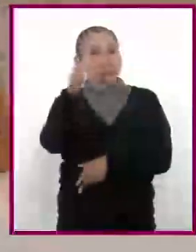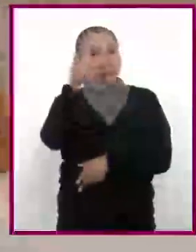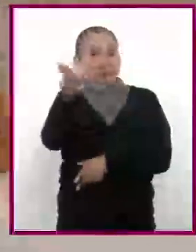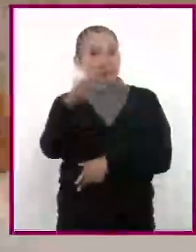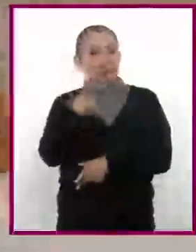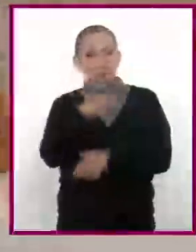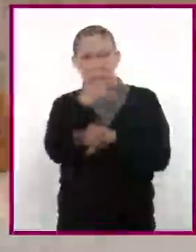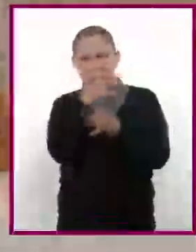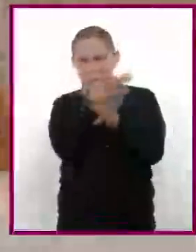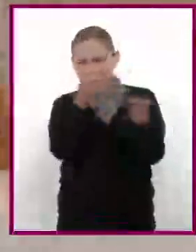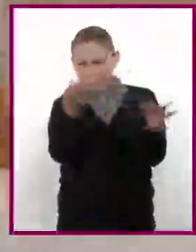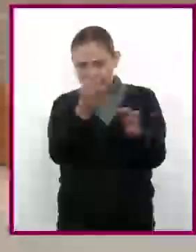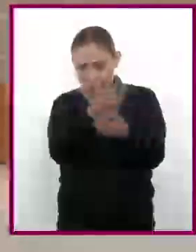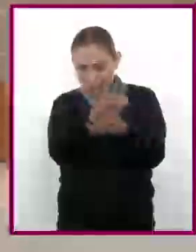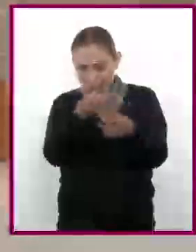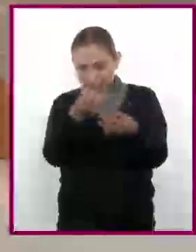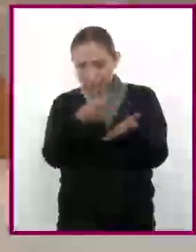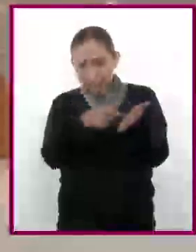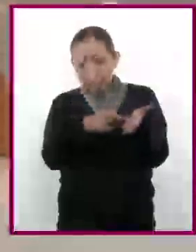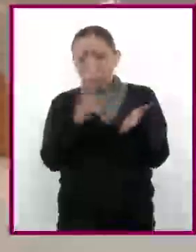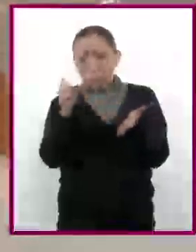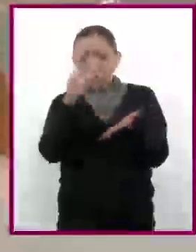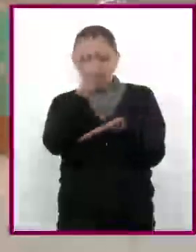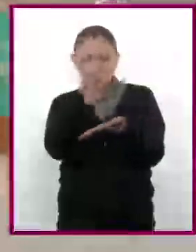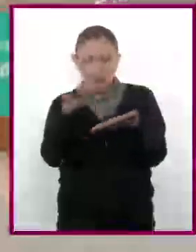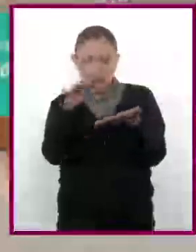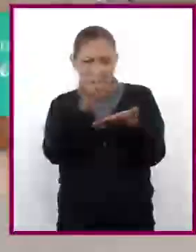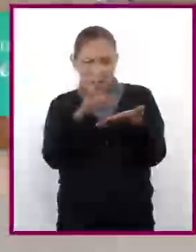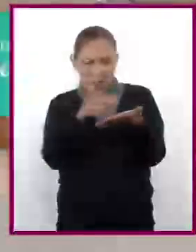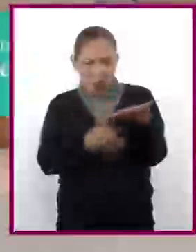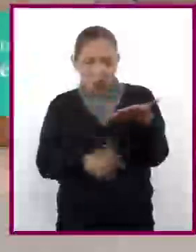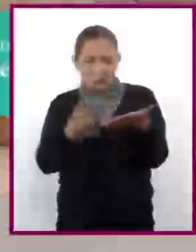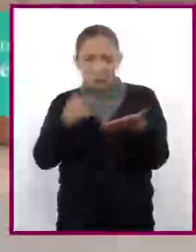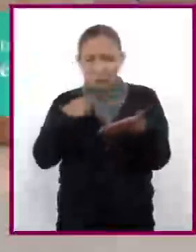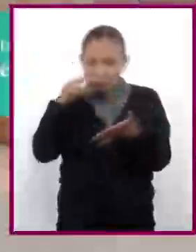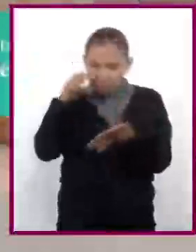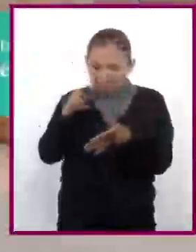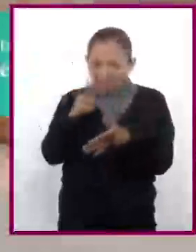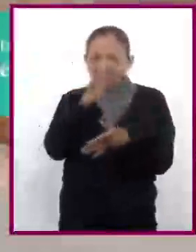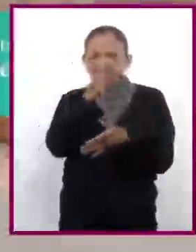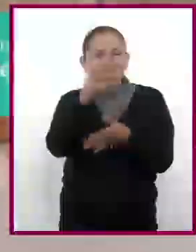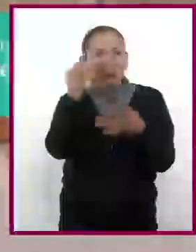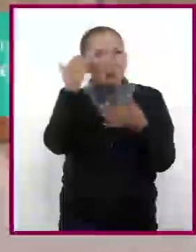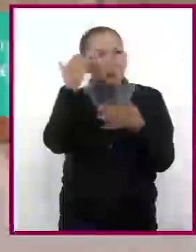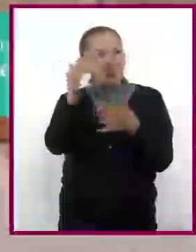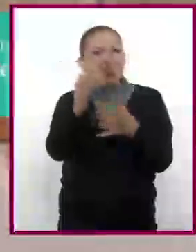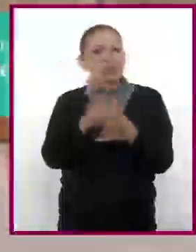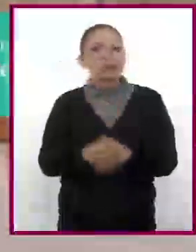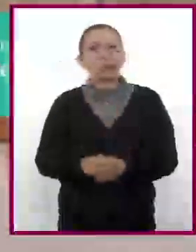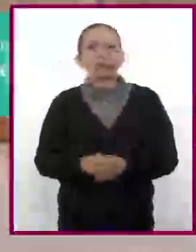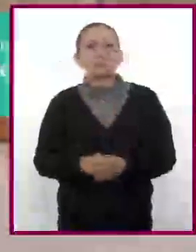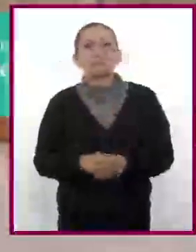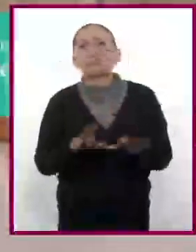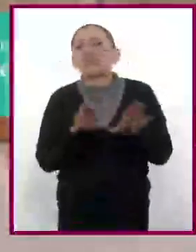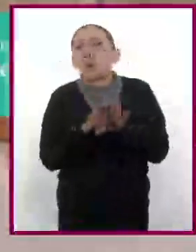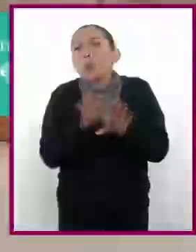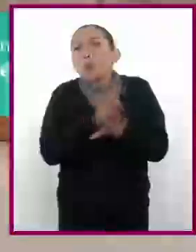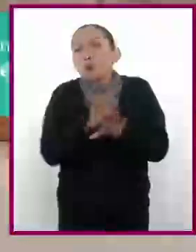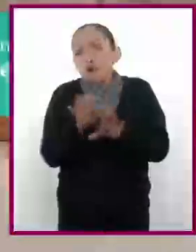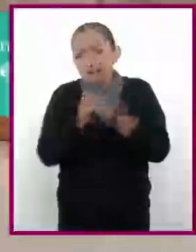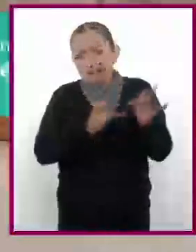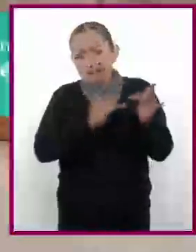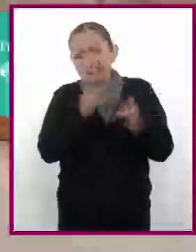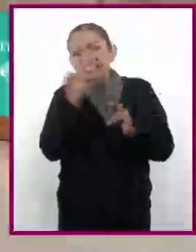tengo un mensaje que dice: cuando leo un texto, me encuentro con palabras que desconozco. ¿Cómo puedo inferir